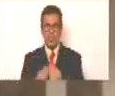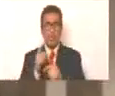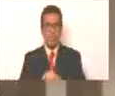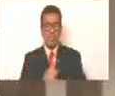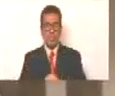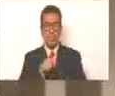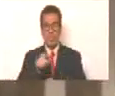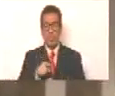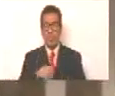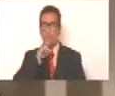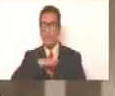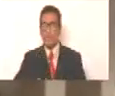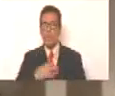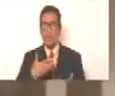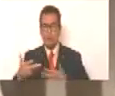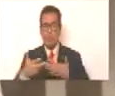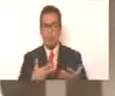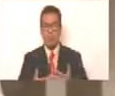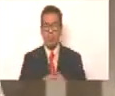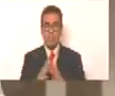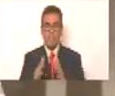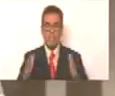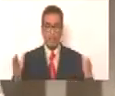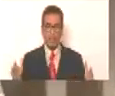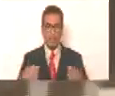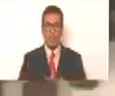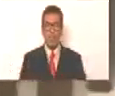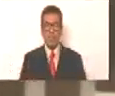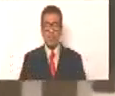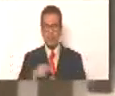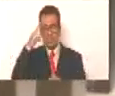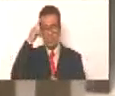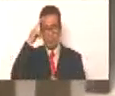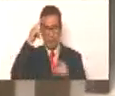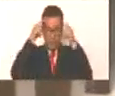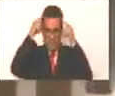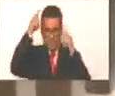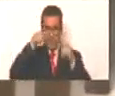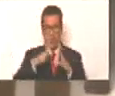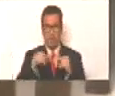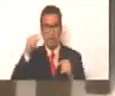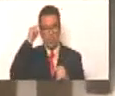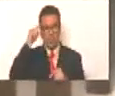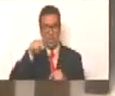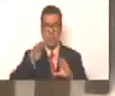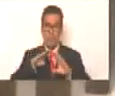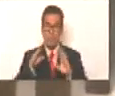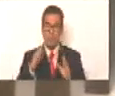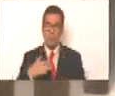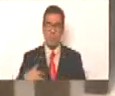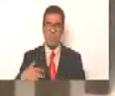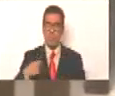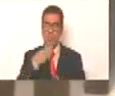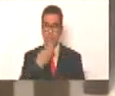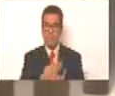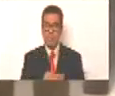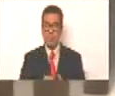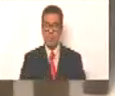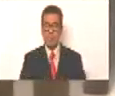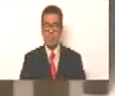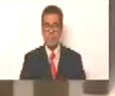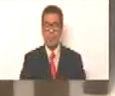y compartir con ese gigante como Hugo Chávez Frías. Todos los días del mundo me siento agradecida por compartir